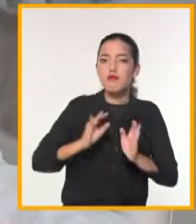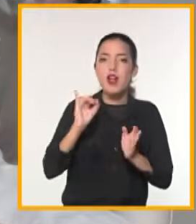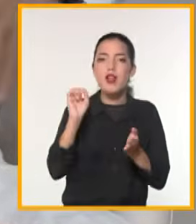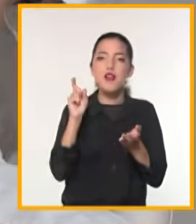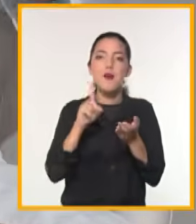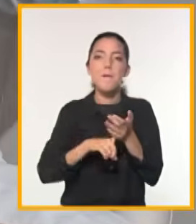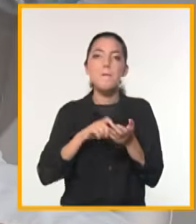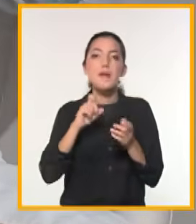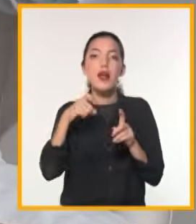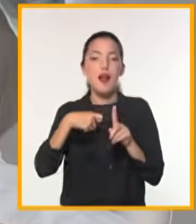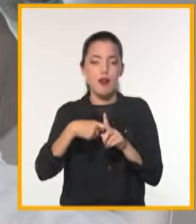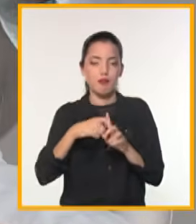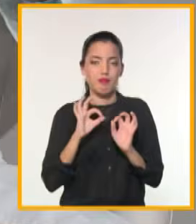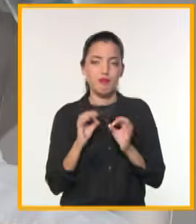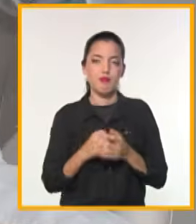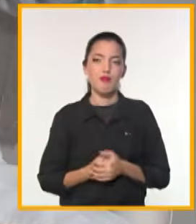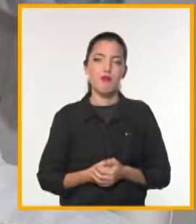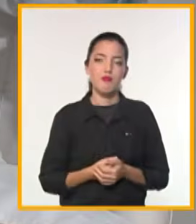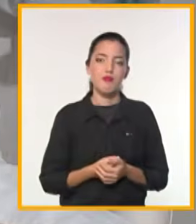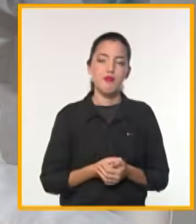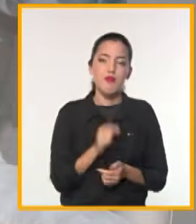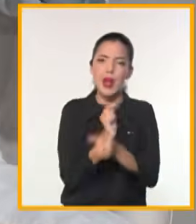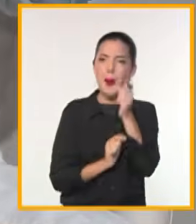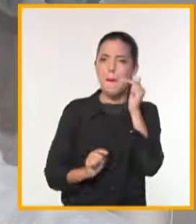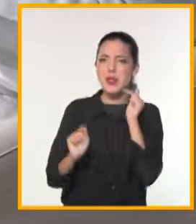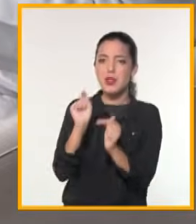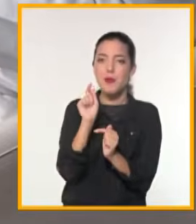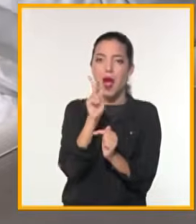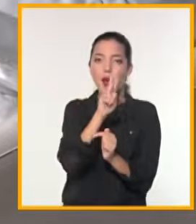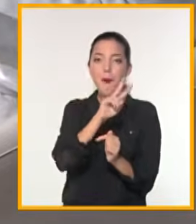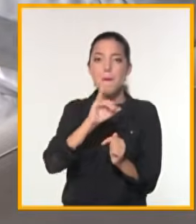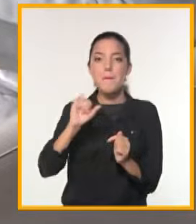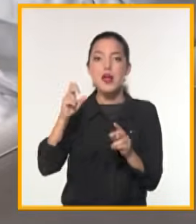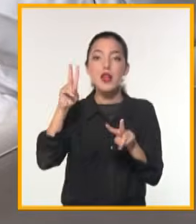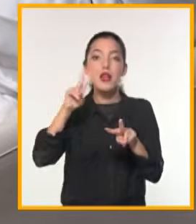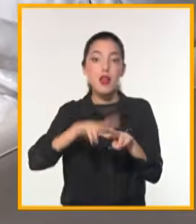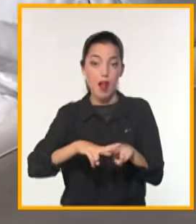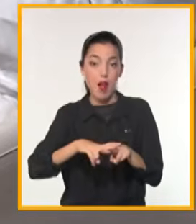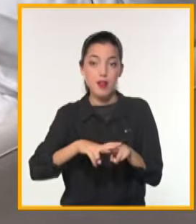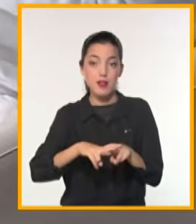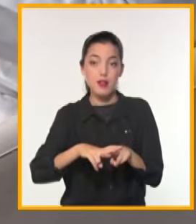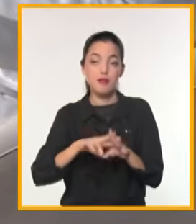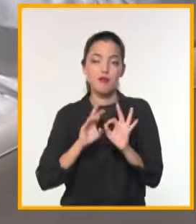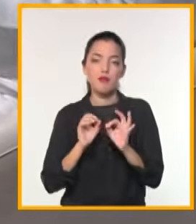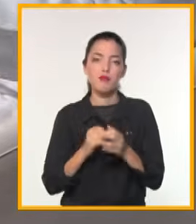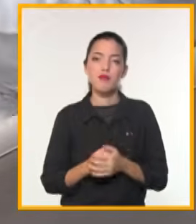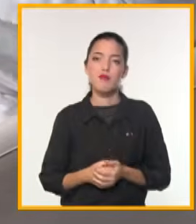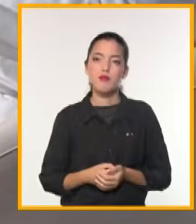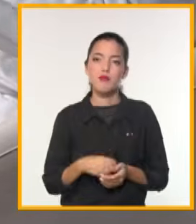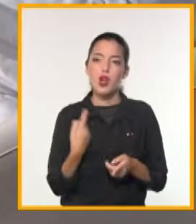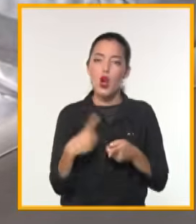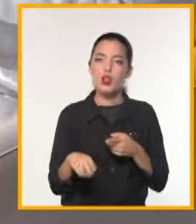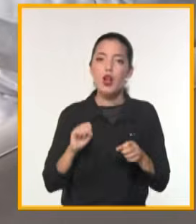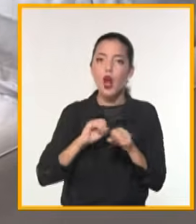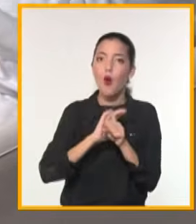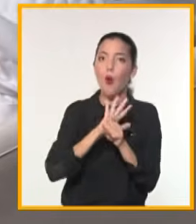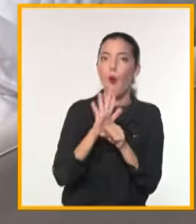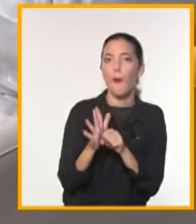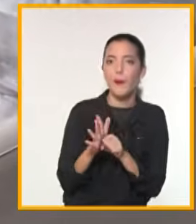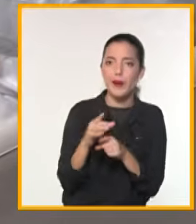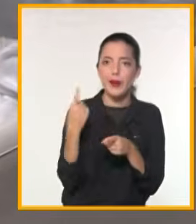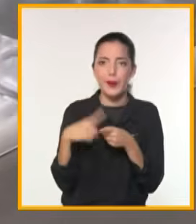virus del VIH. Ella también fue la que ha hecho toda la secuencia de los virus de la COVID,